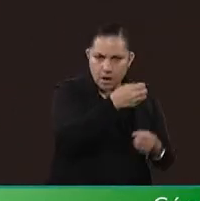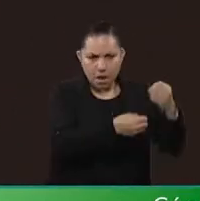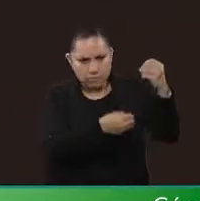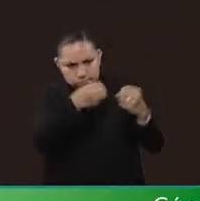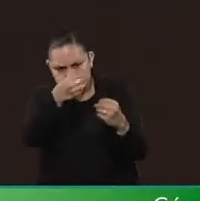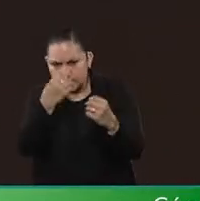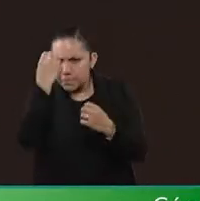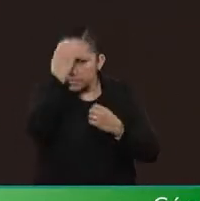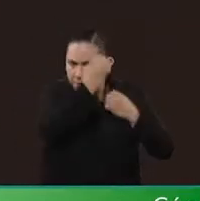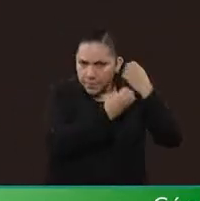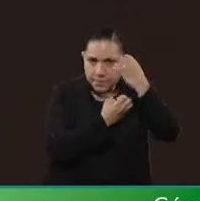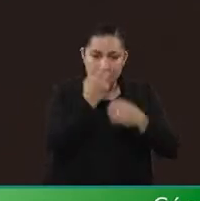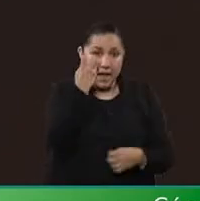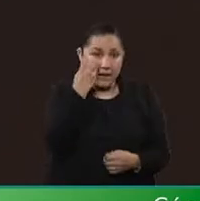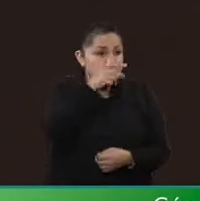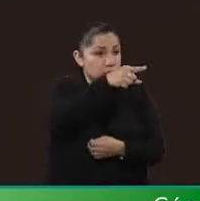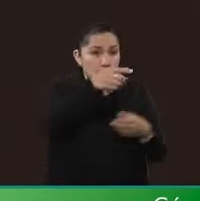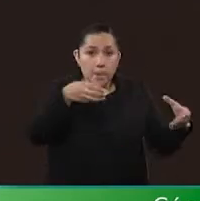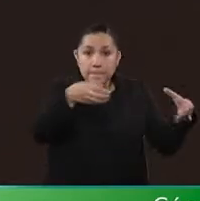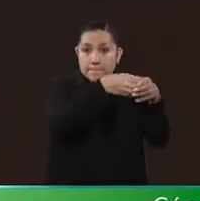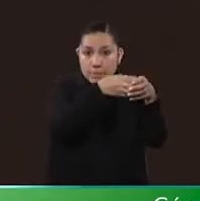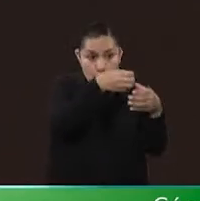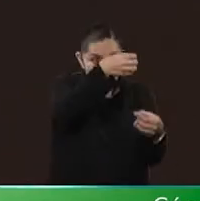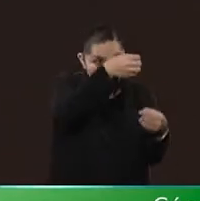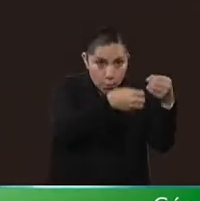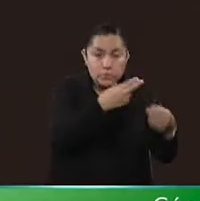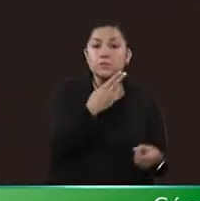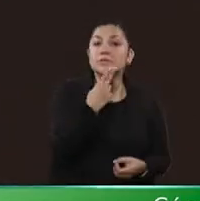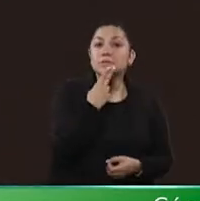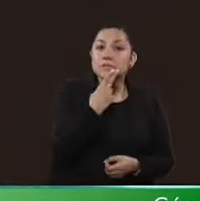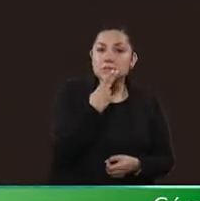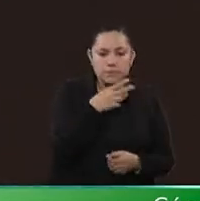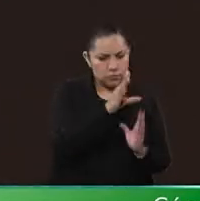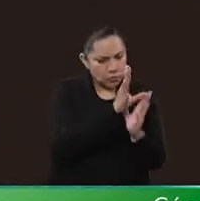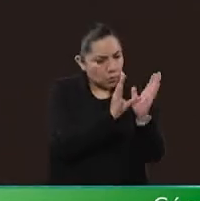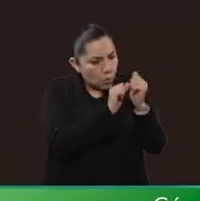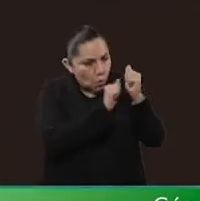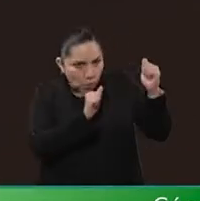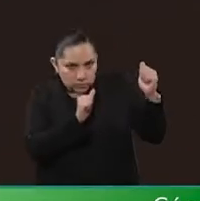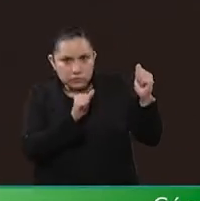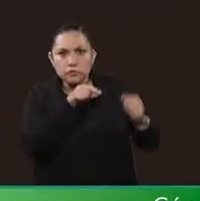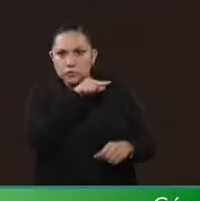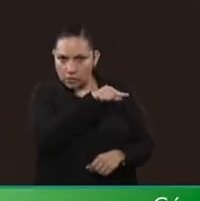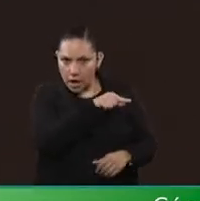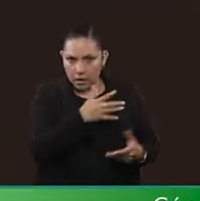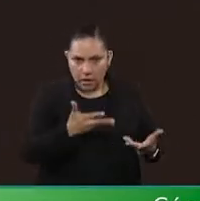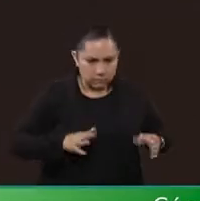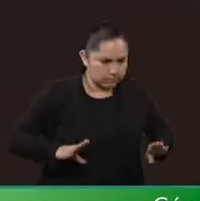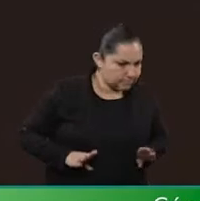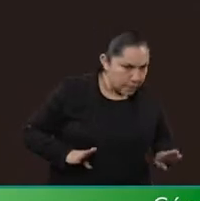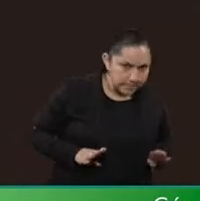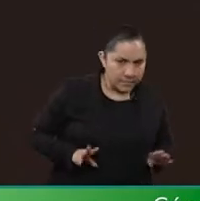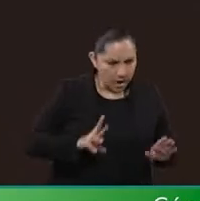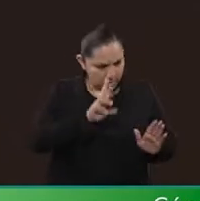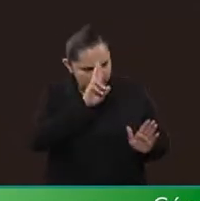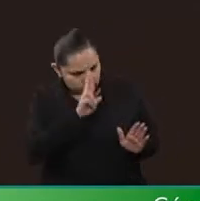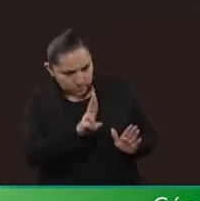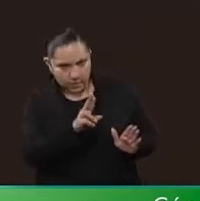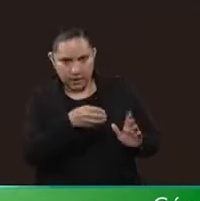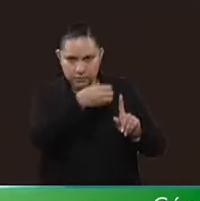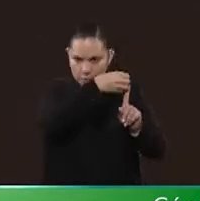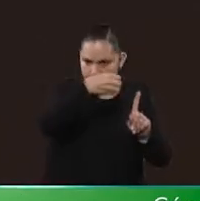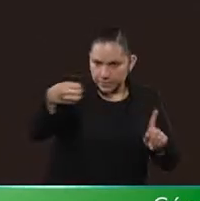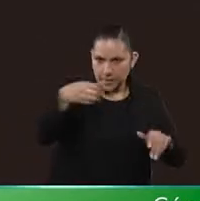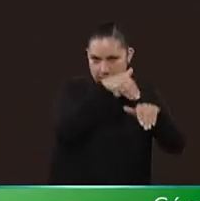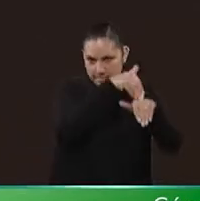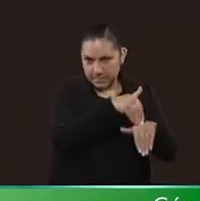valores centrales de la Constitución. El Congreso es representante de la ciudadanía en su pluralidad, no es